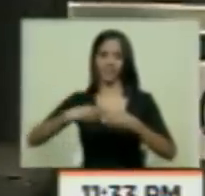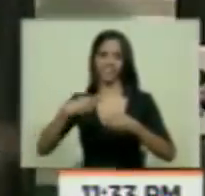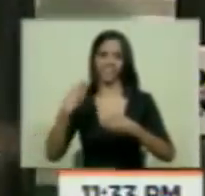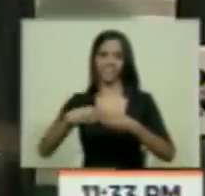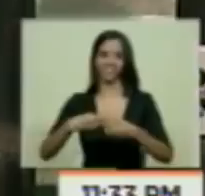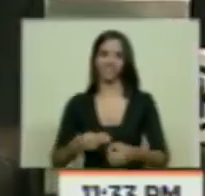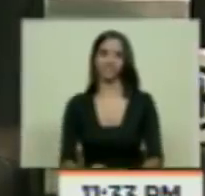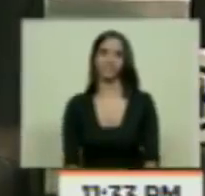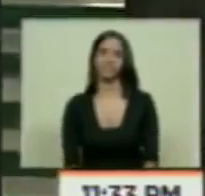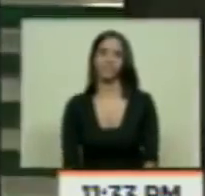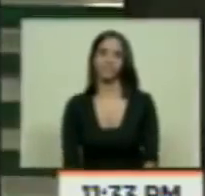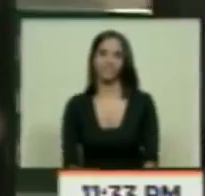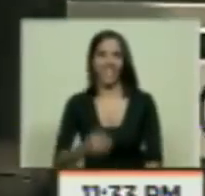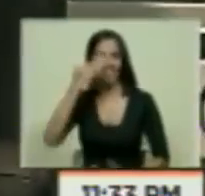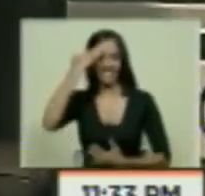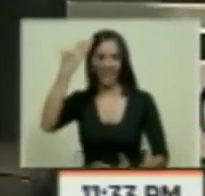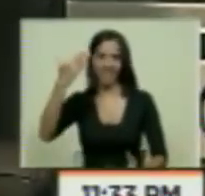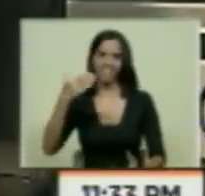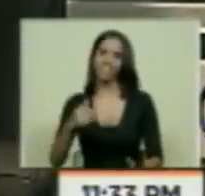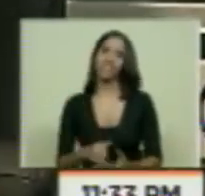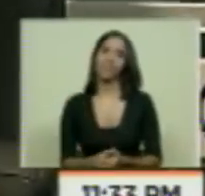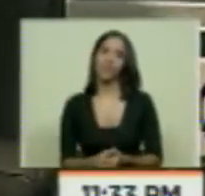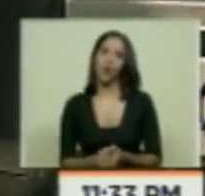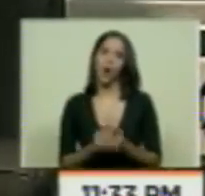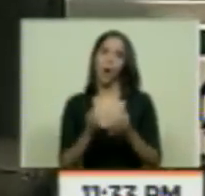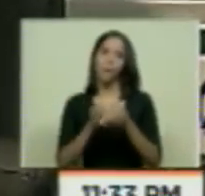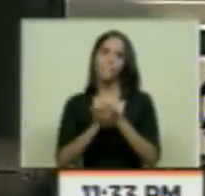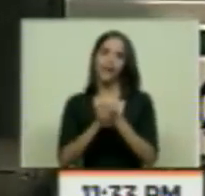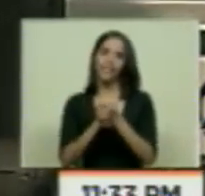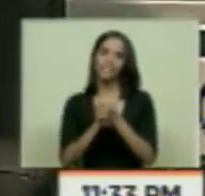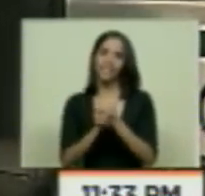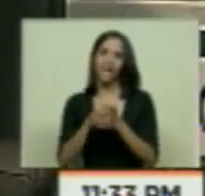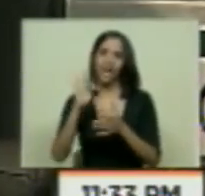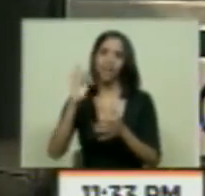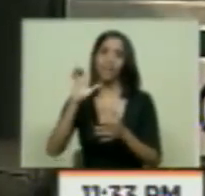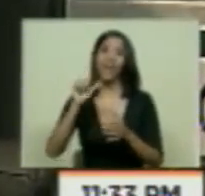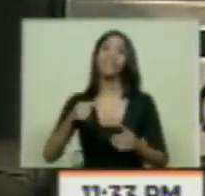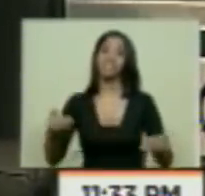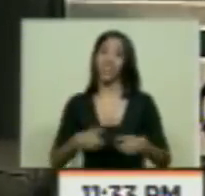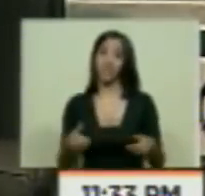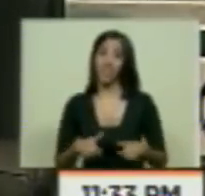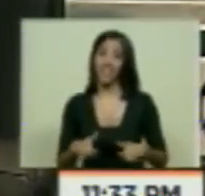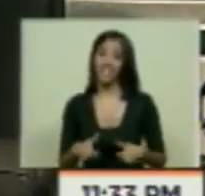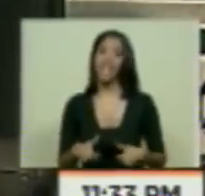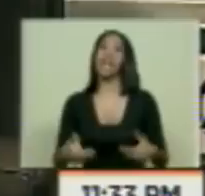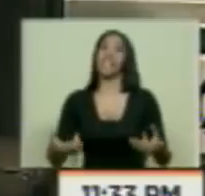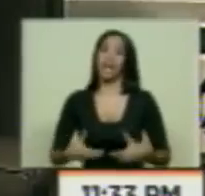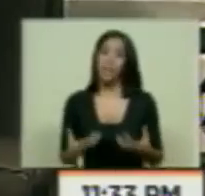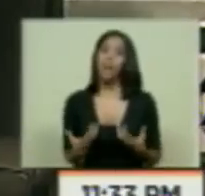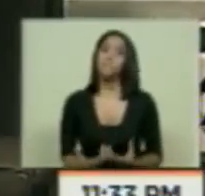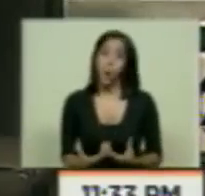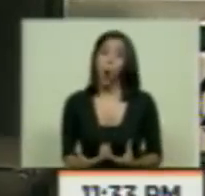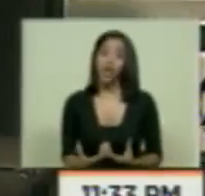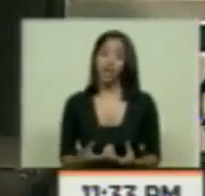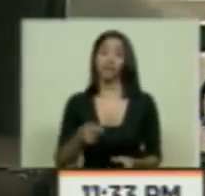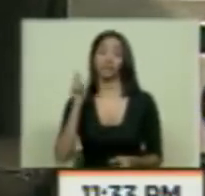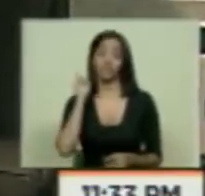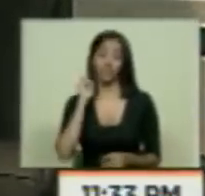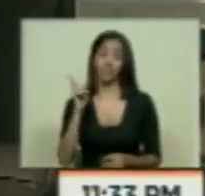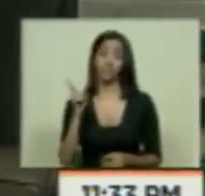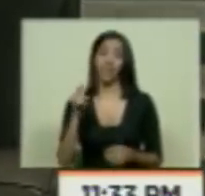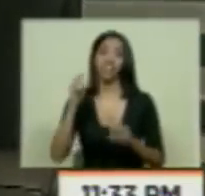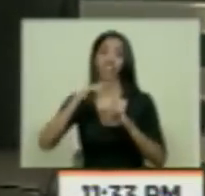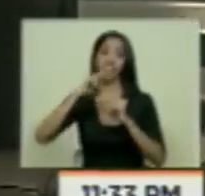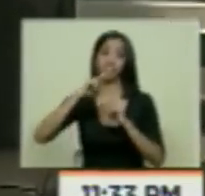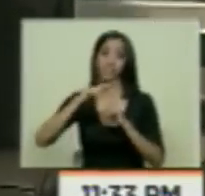Los saluda a las compañeras del FAES allá que están echándole un camión de bola. El camión de bola allá es el Táchira.